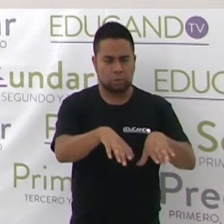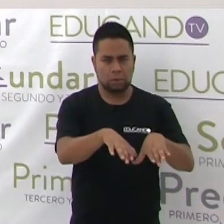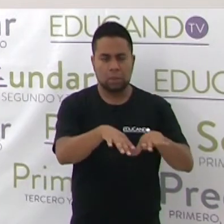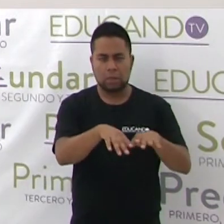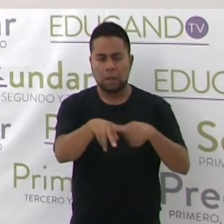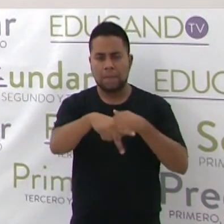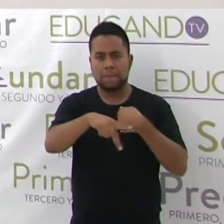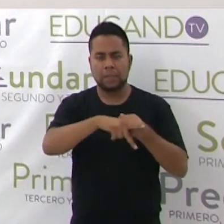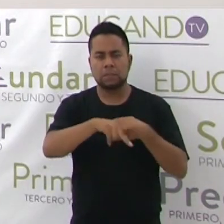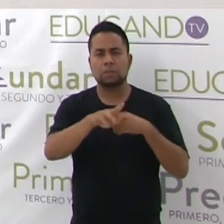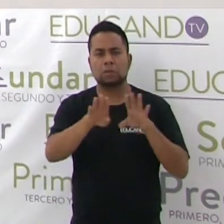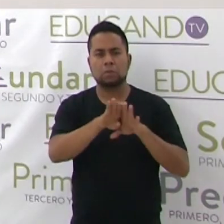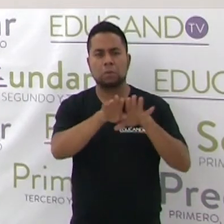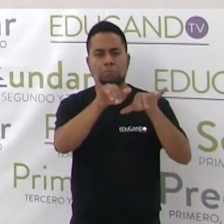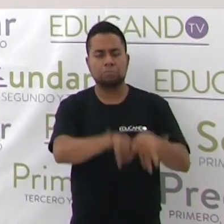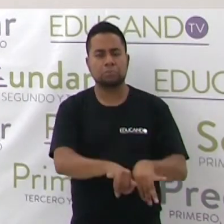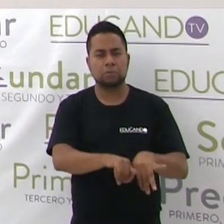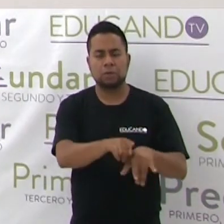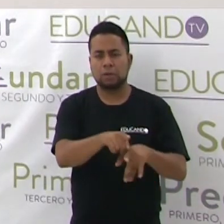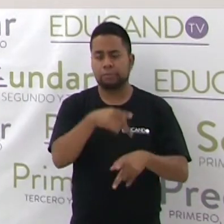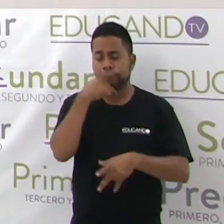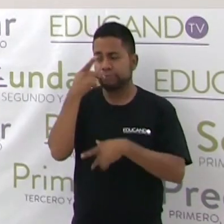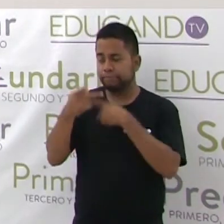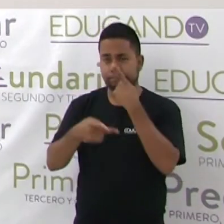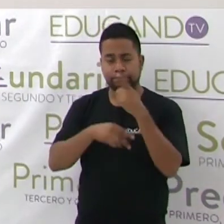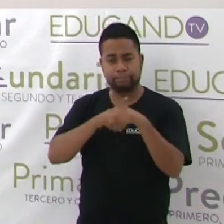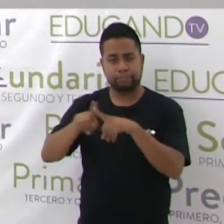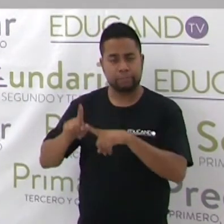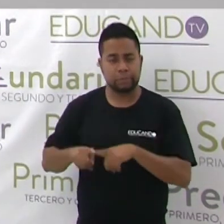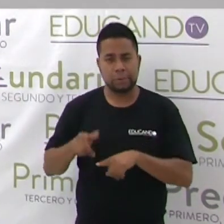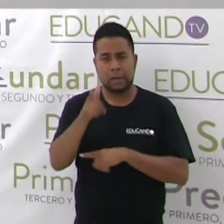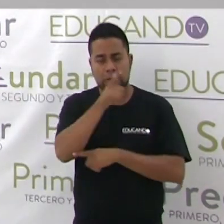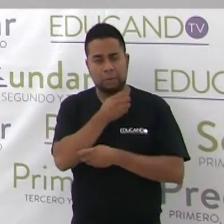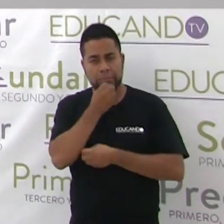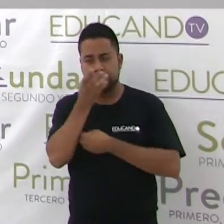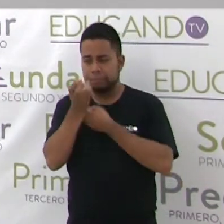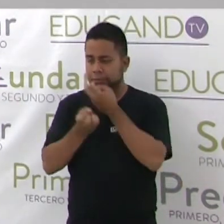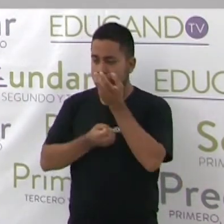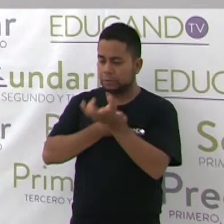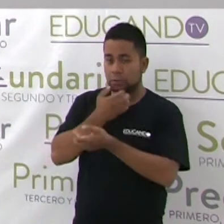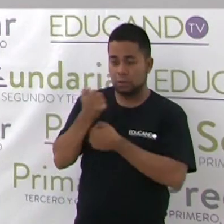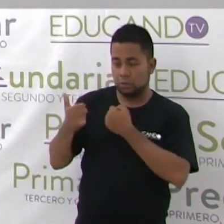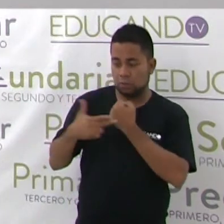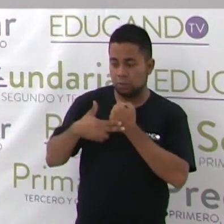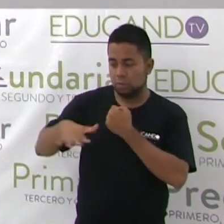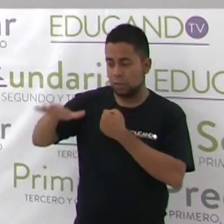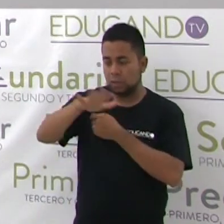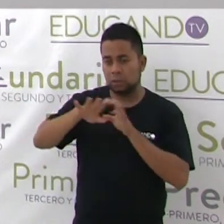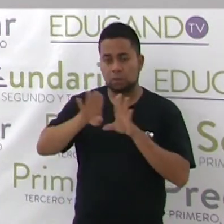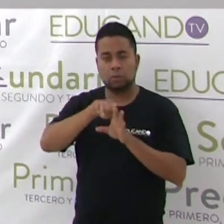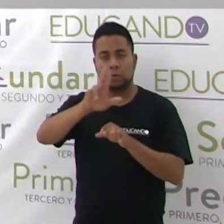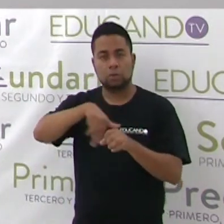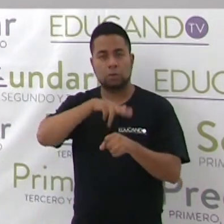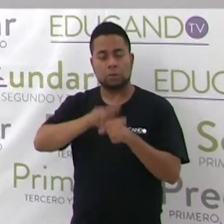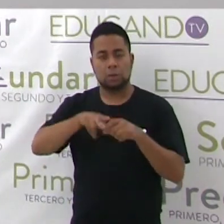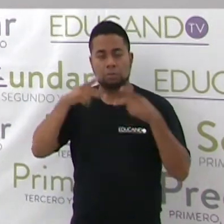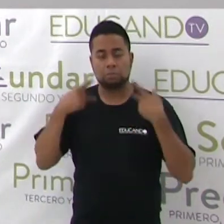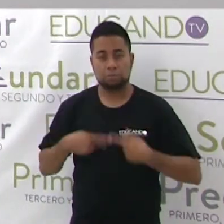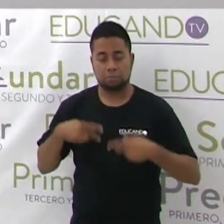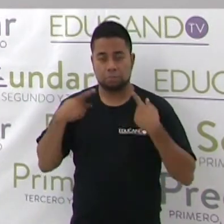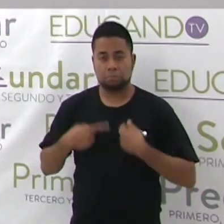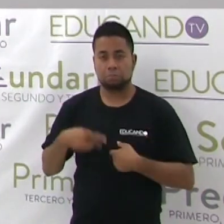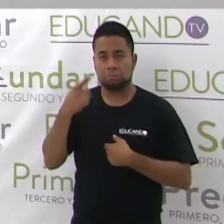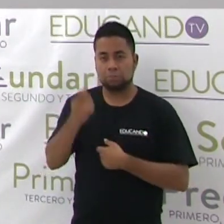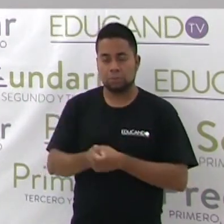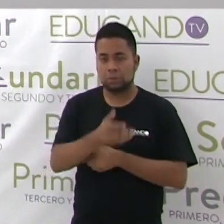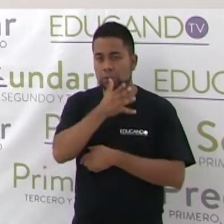y entonces empiezan a manejar diferentes tipos de lenguas. En Europa es muy común que varias personas